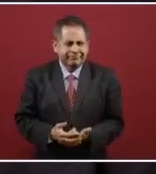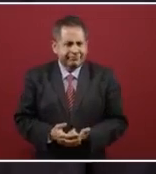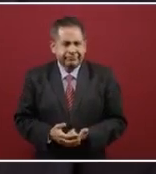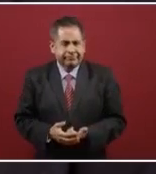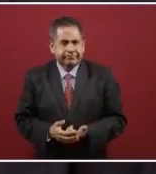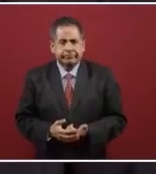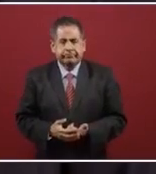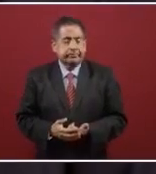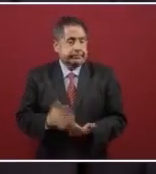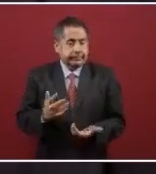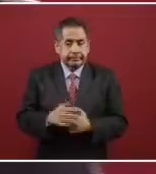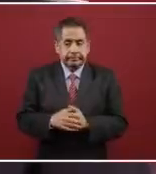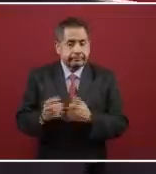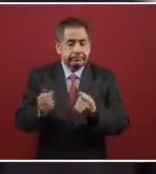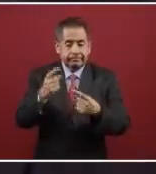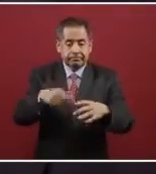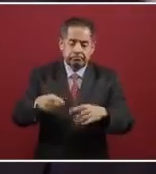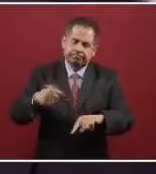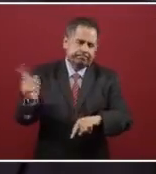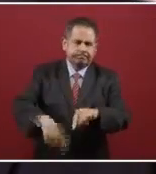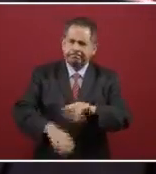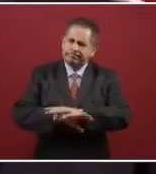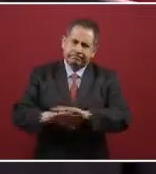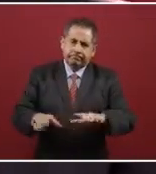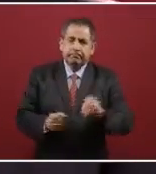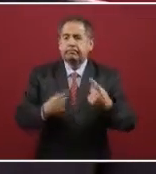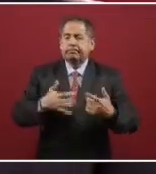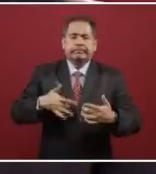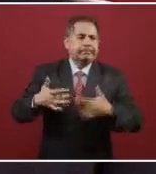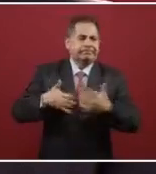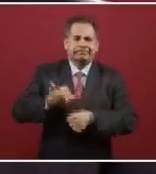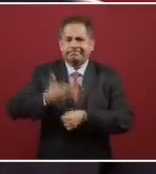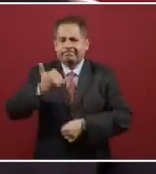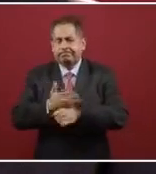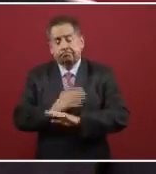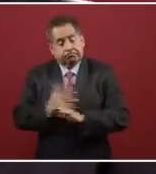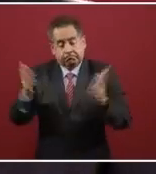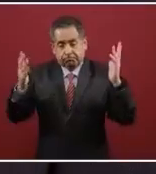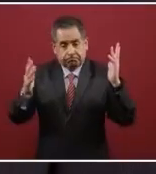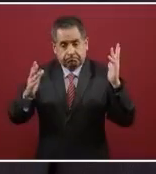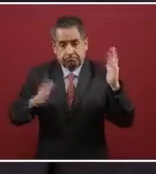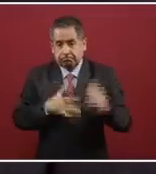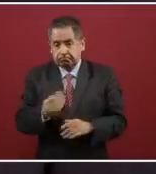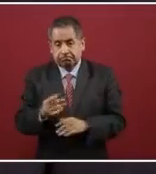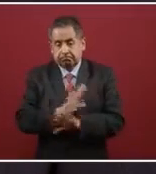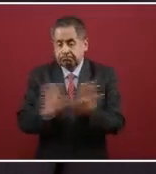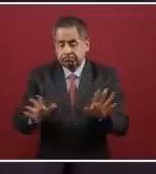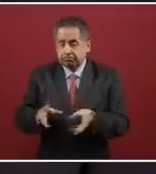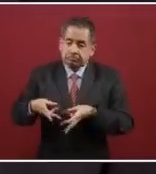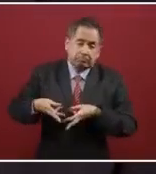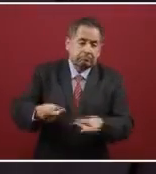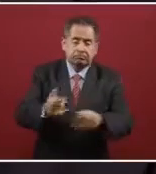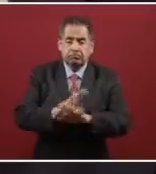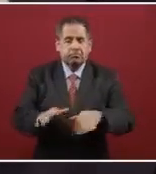Entonces, algunos están inconformes, pues sí, pero ya no hay derroche. ¿No